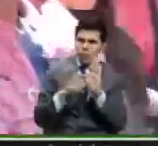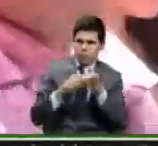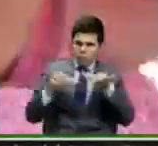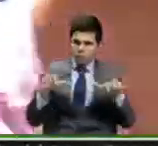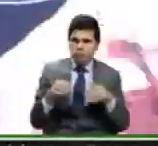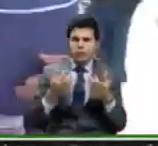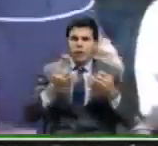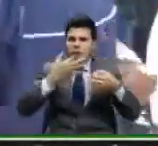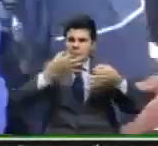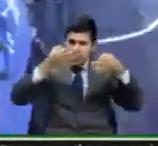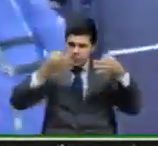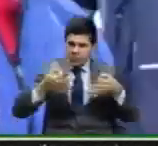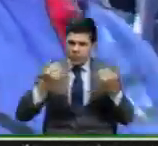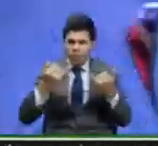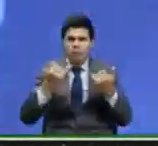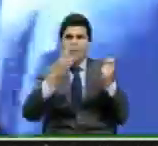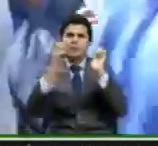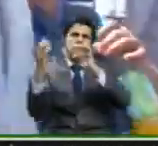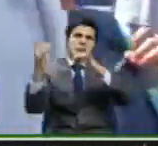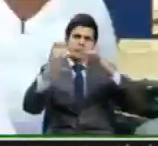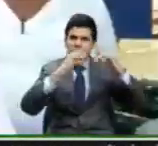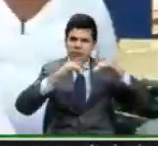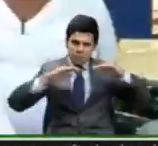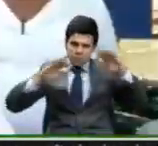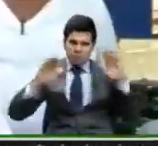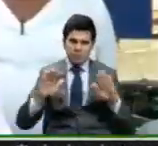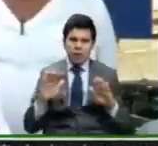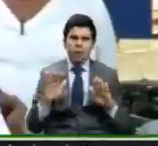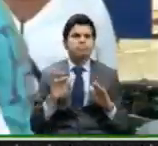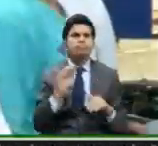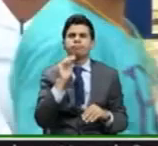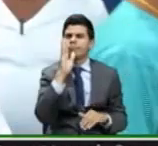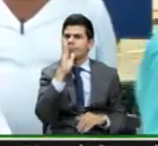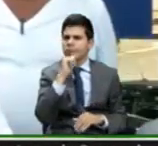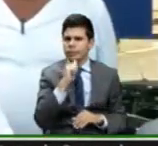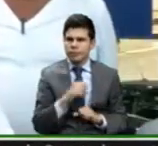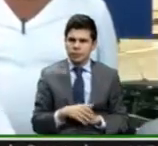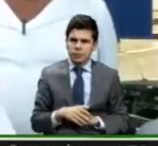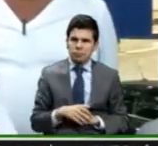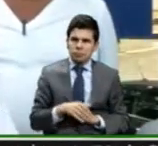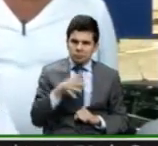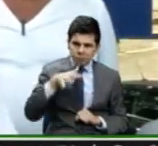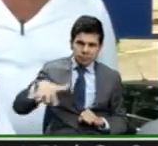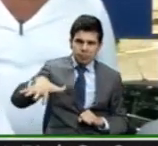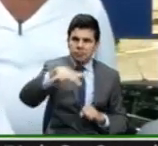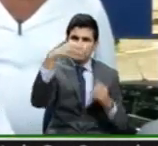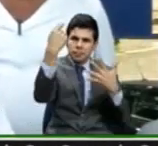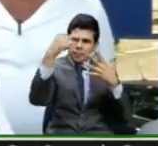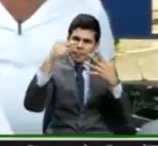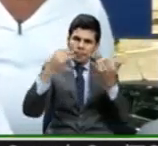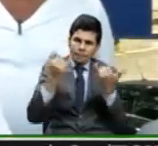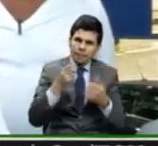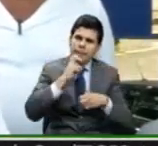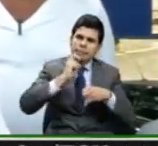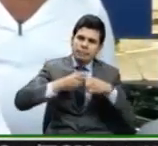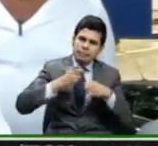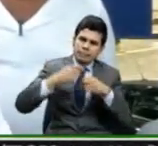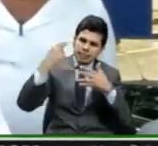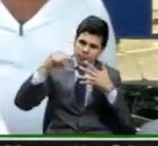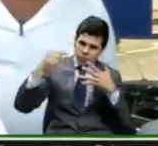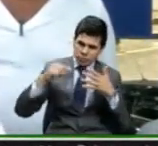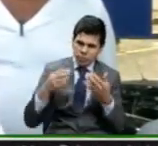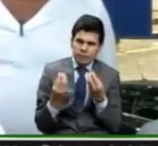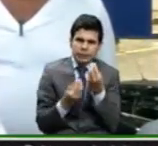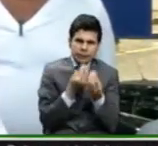es que en los campos la guerra no cesa. Hay una particularidad en el Catatumbo y es que hay muchos actores armados. Esas